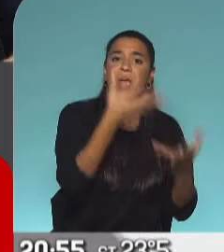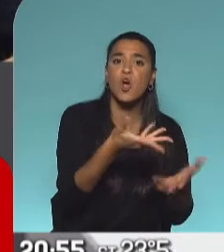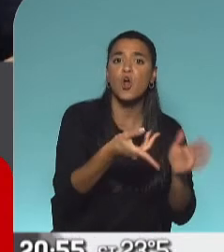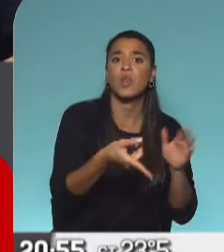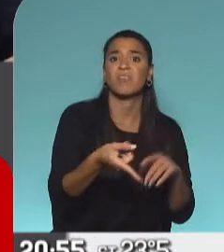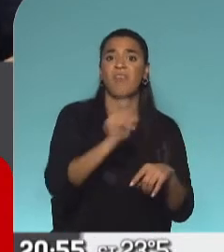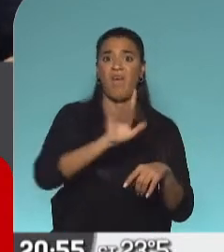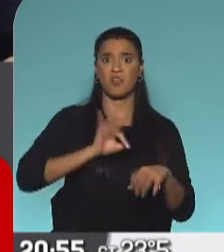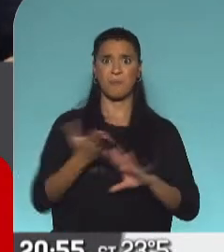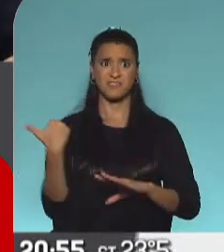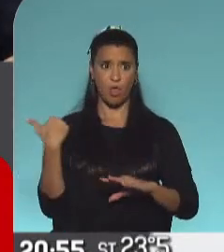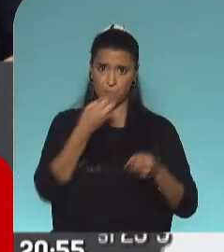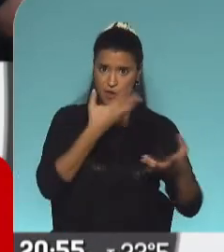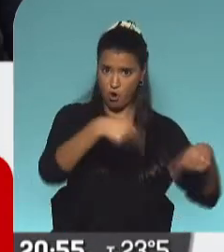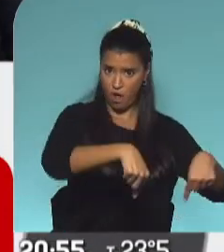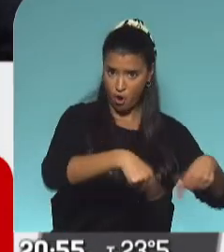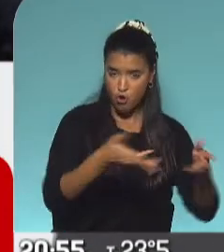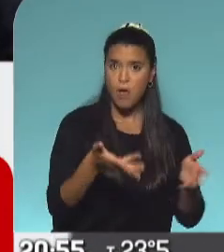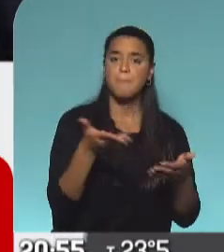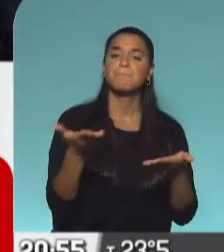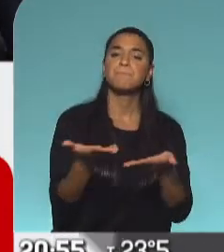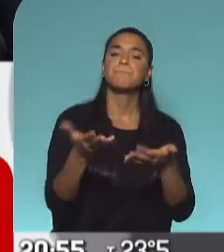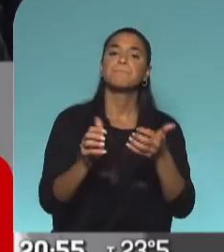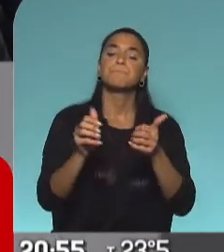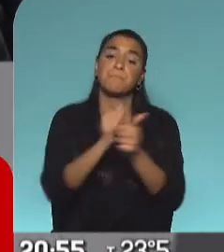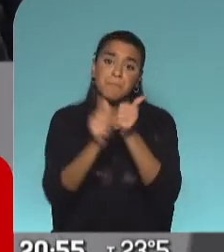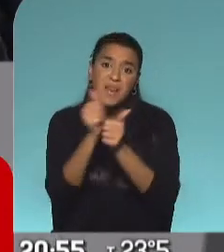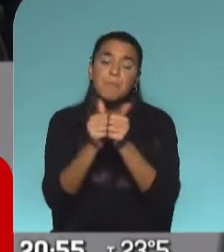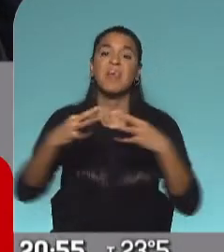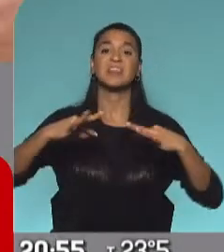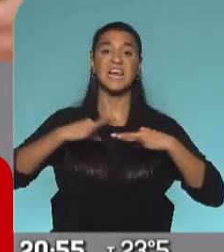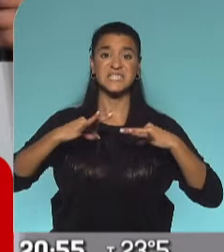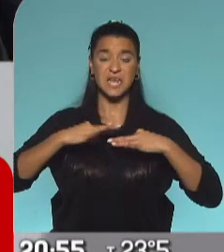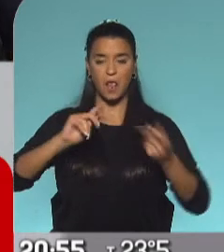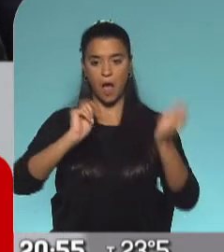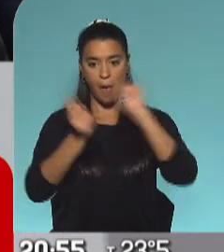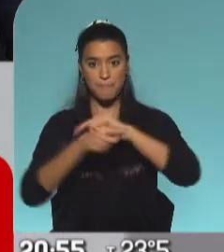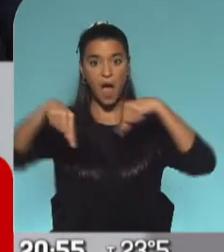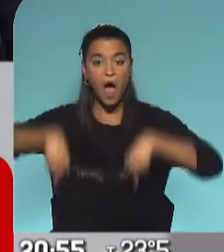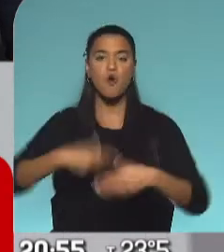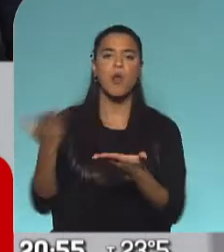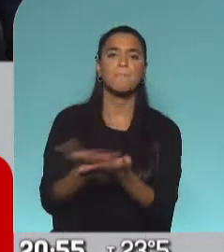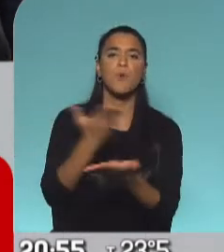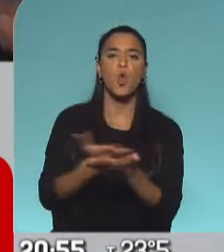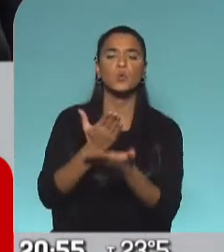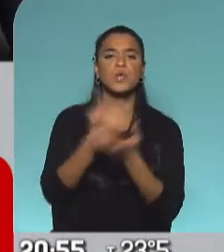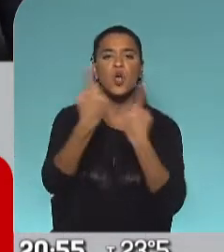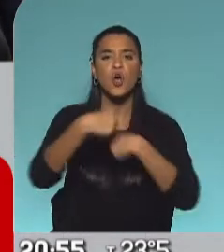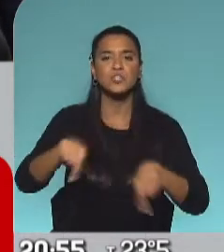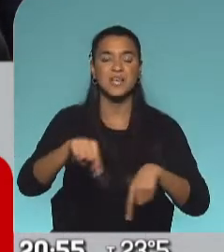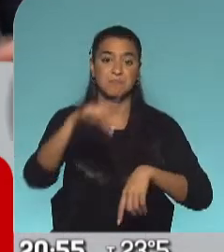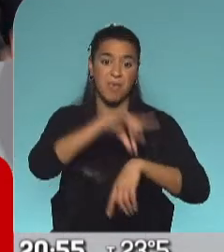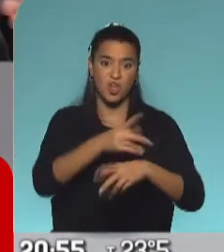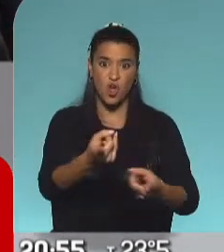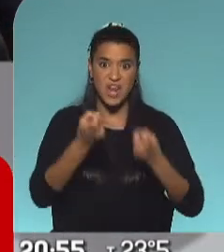bastante mejor que el año pasado. Pymes productoras textiles que se han reconvertido y están haciendo insumos médicos también han tenido